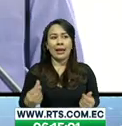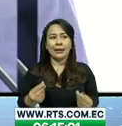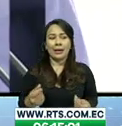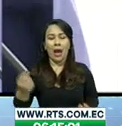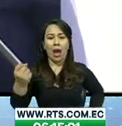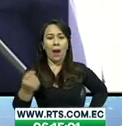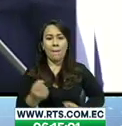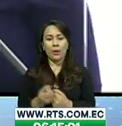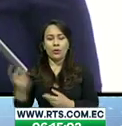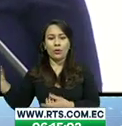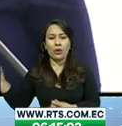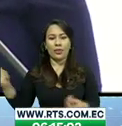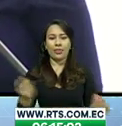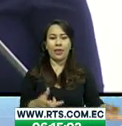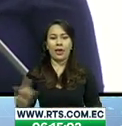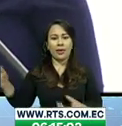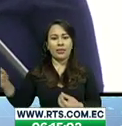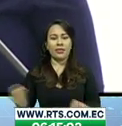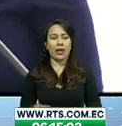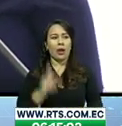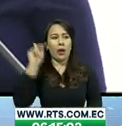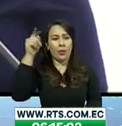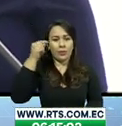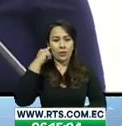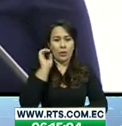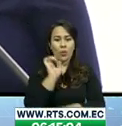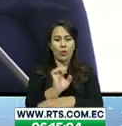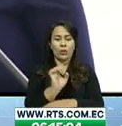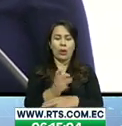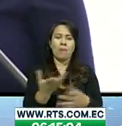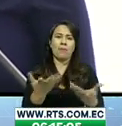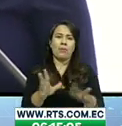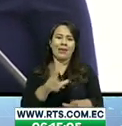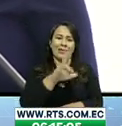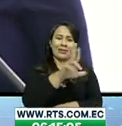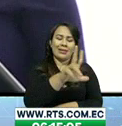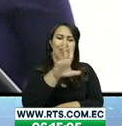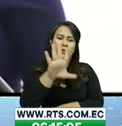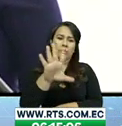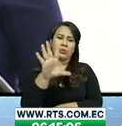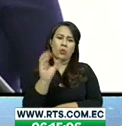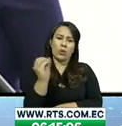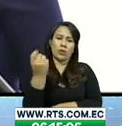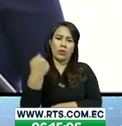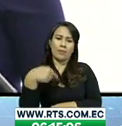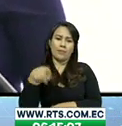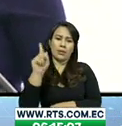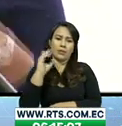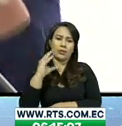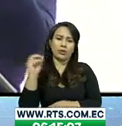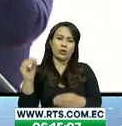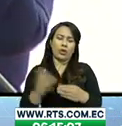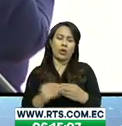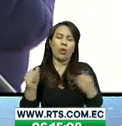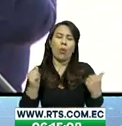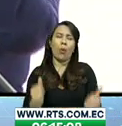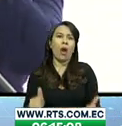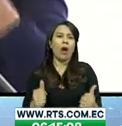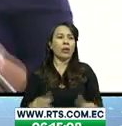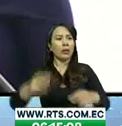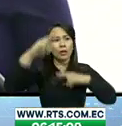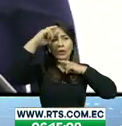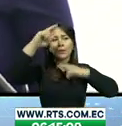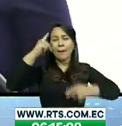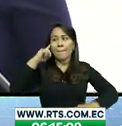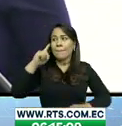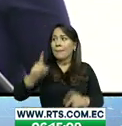un aporte del Estado ecuatoriano que bordea los 350 millones de dólares. Enhorabuena, porque un